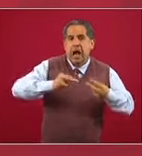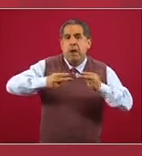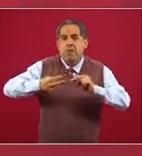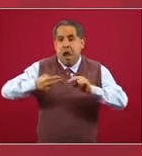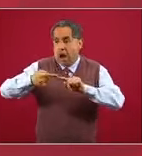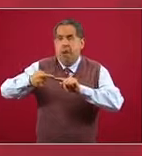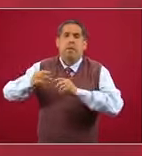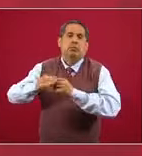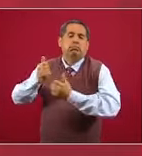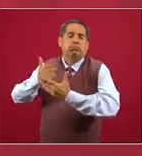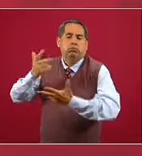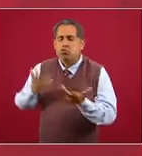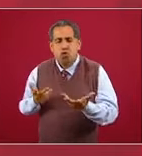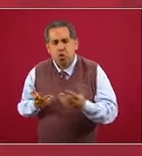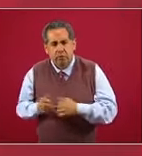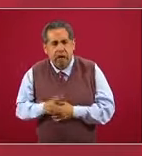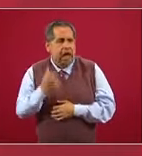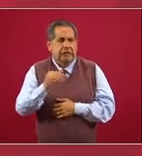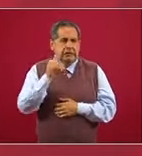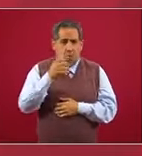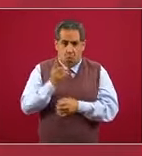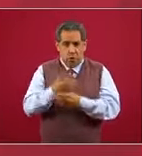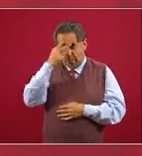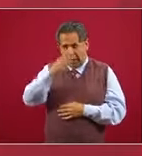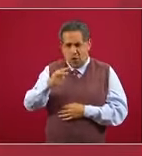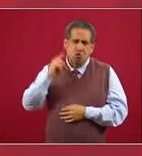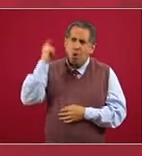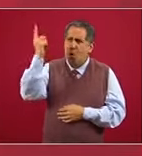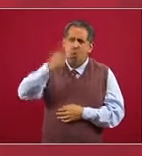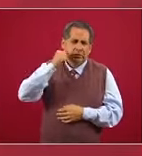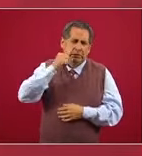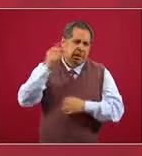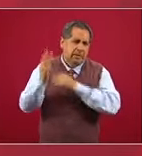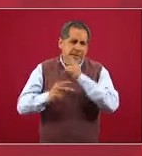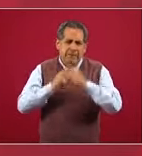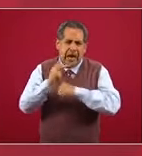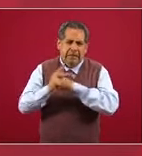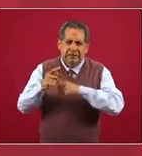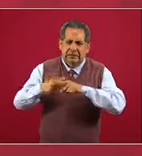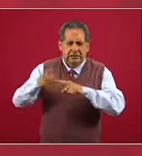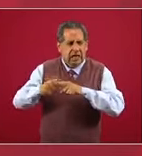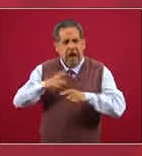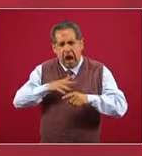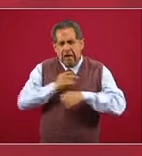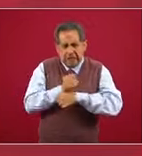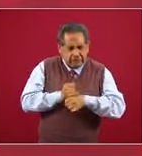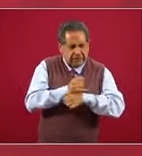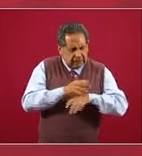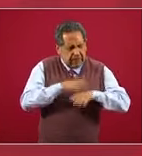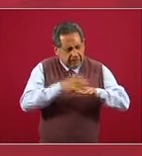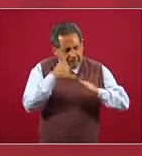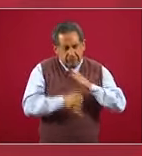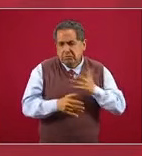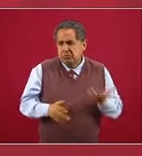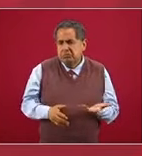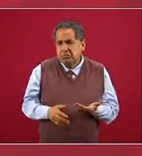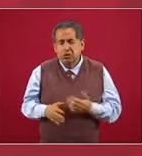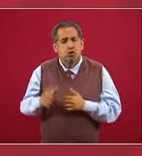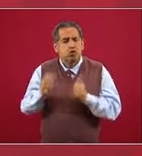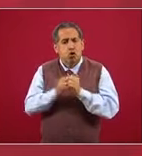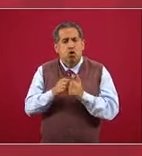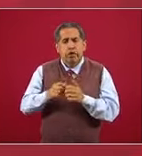estado involucrado. Esto no solamente se hace en México, se hace pues, en muchos de los países que tienen estas capacidades, y a través de una